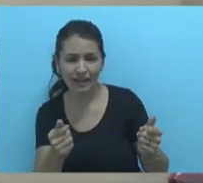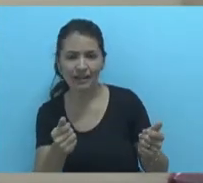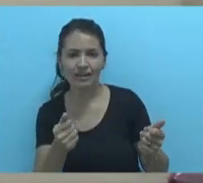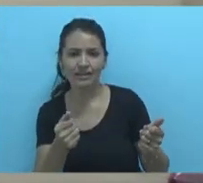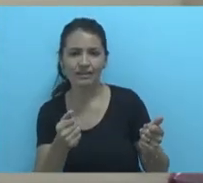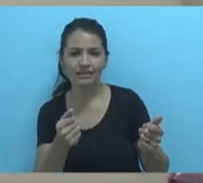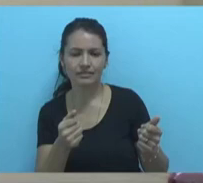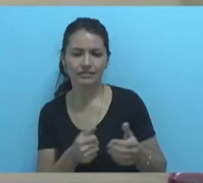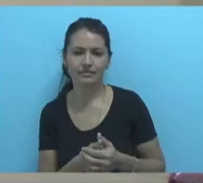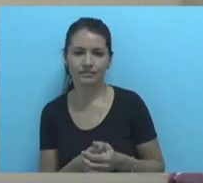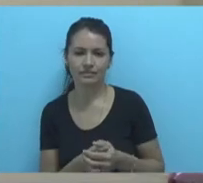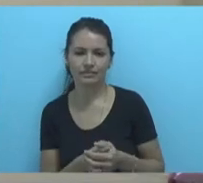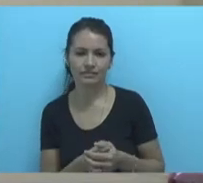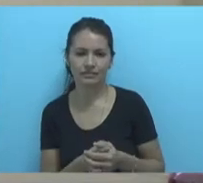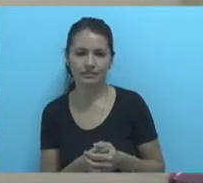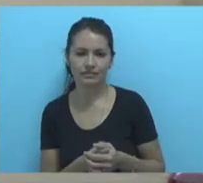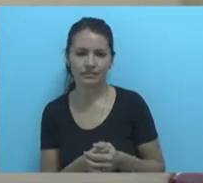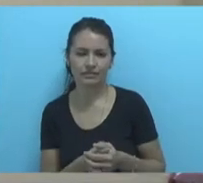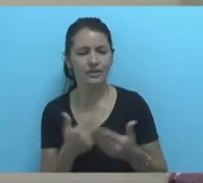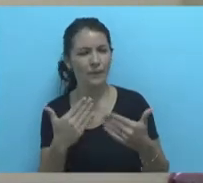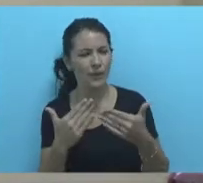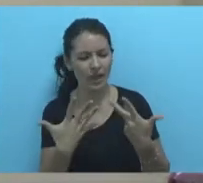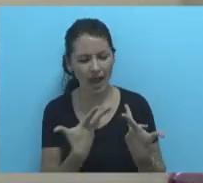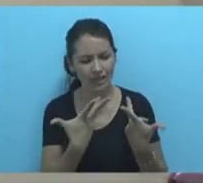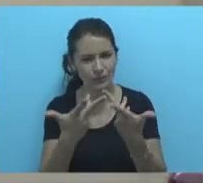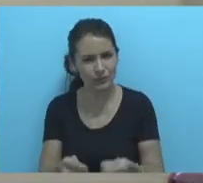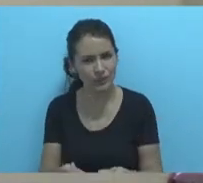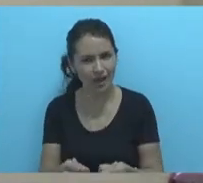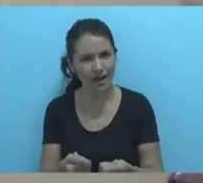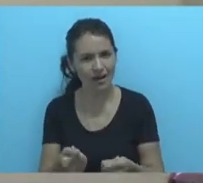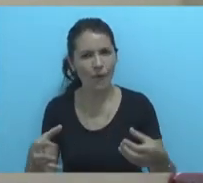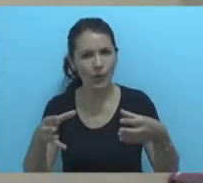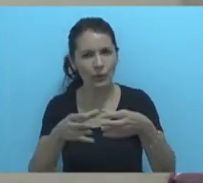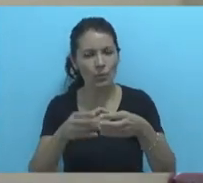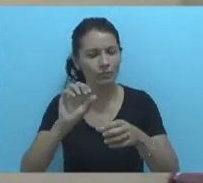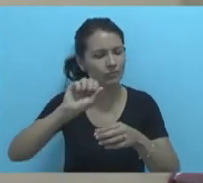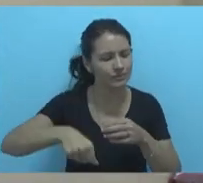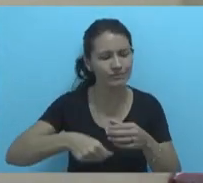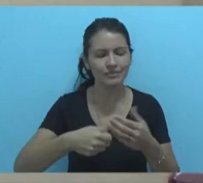para que esta vez ganen los más desventajados.